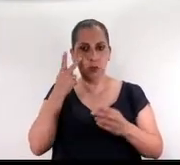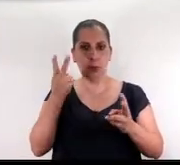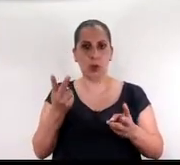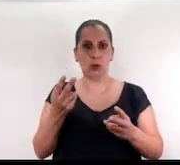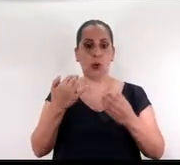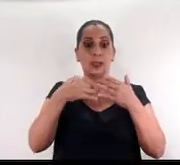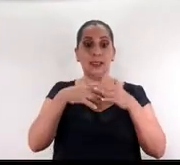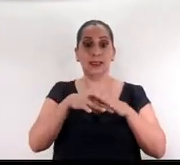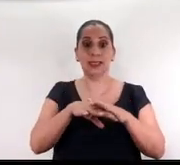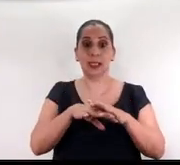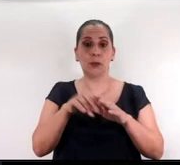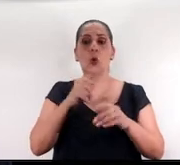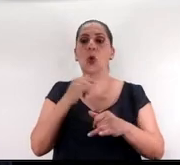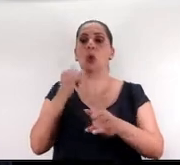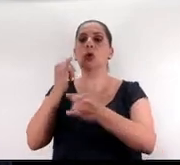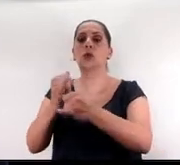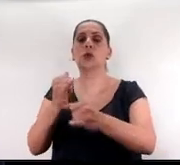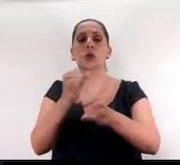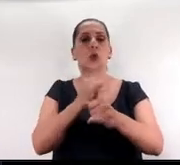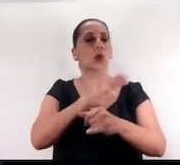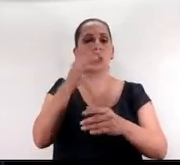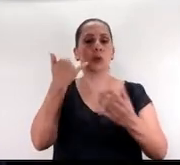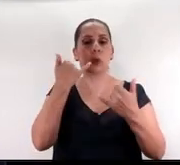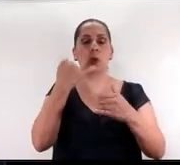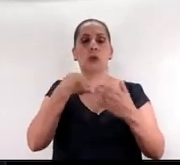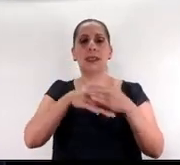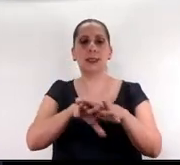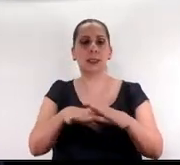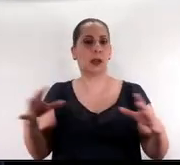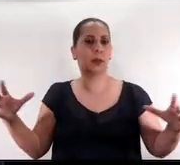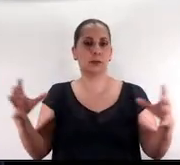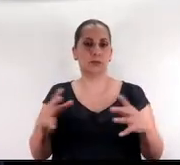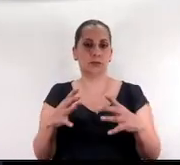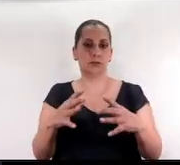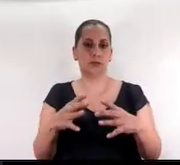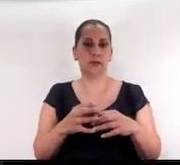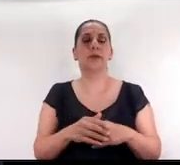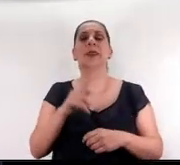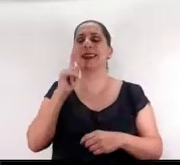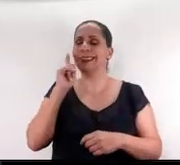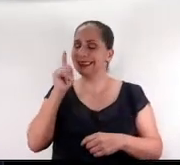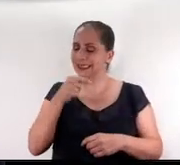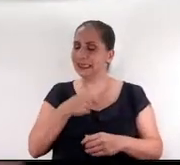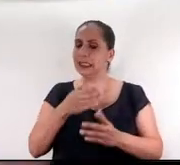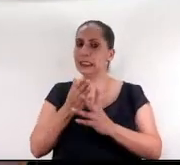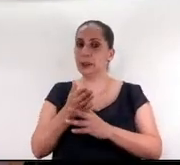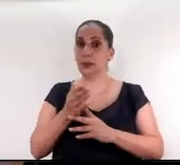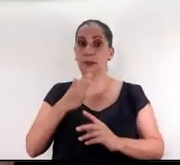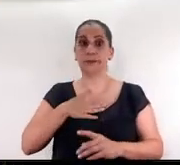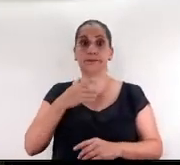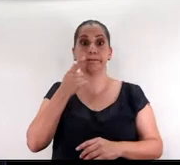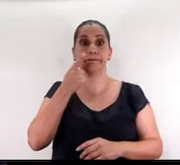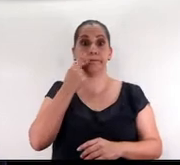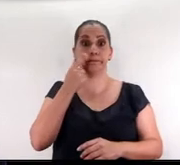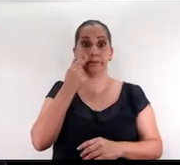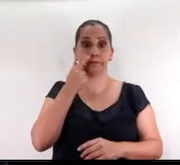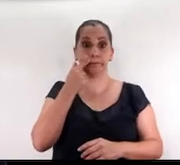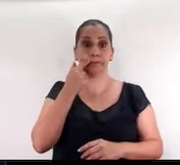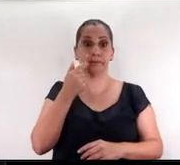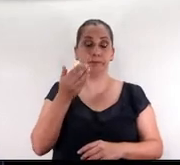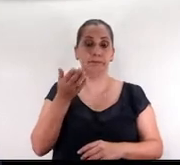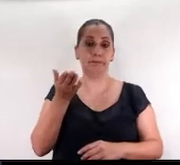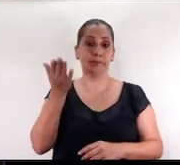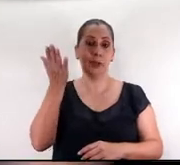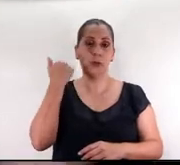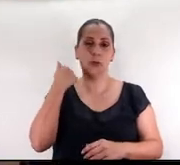no institución por institución, sino integralmente. Me parece que hay que intervenirlo. Mi padre fue,